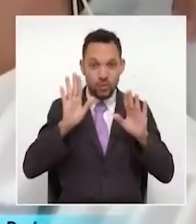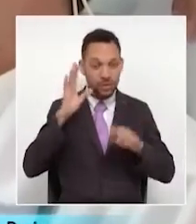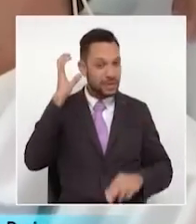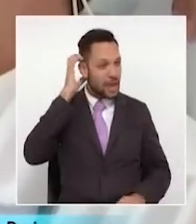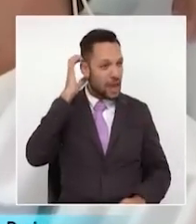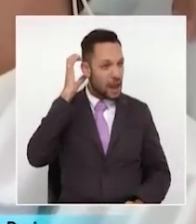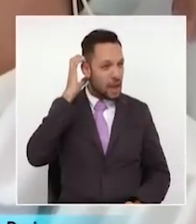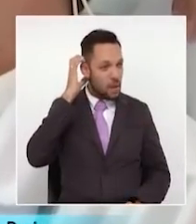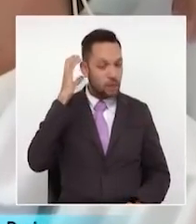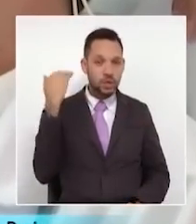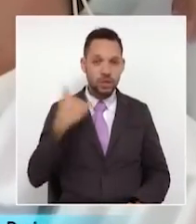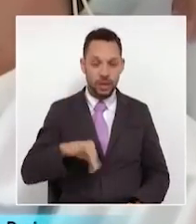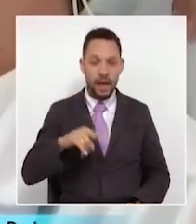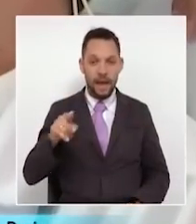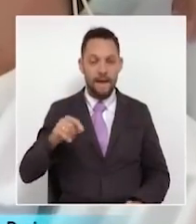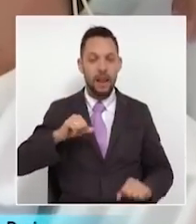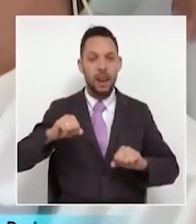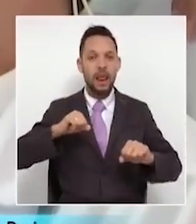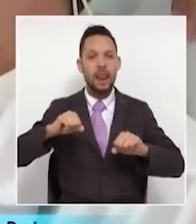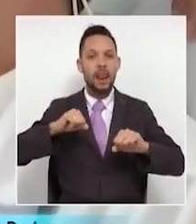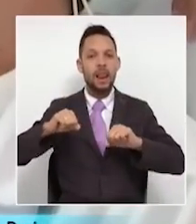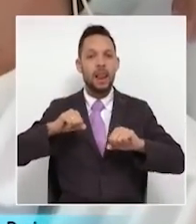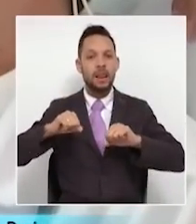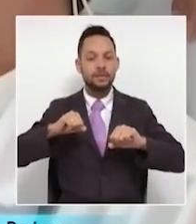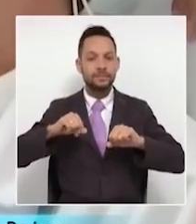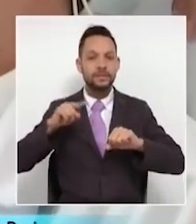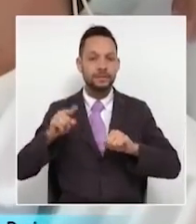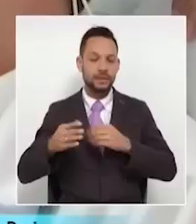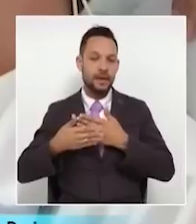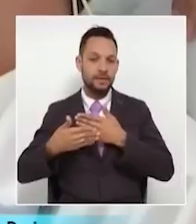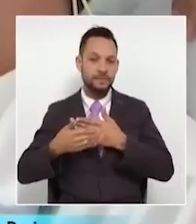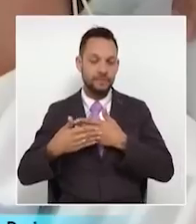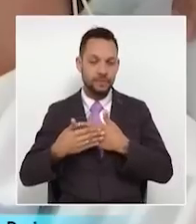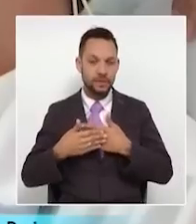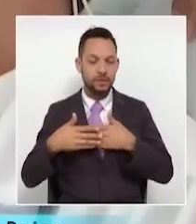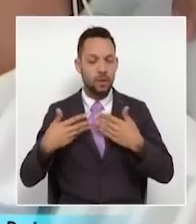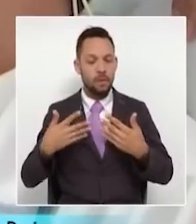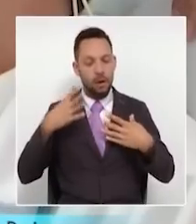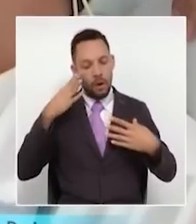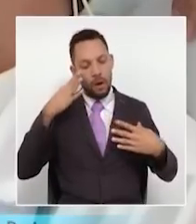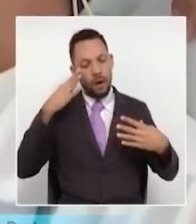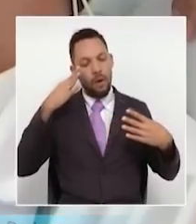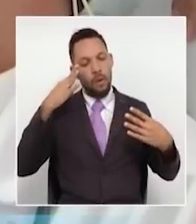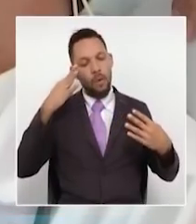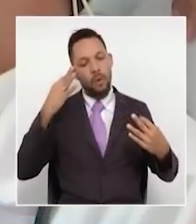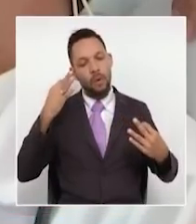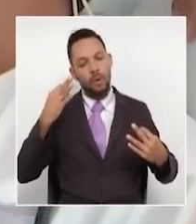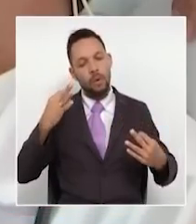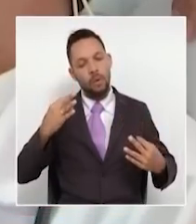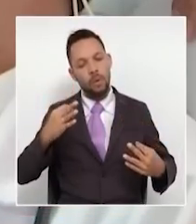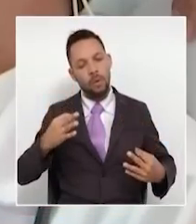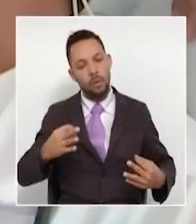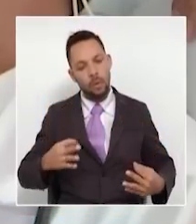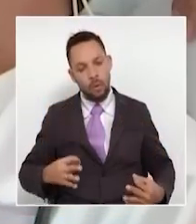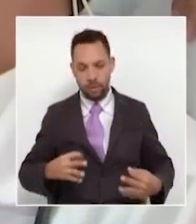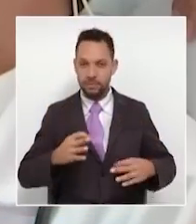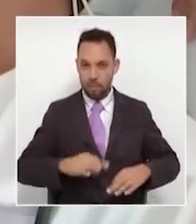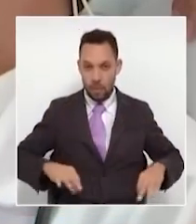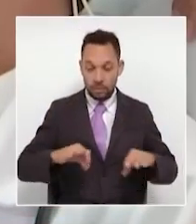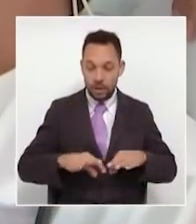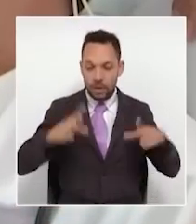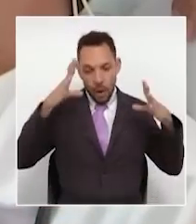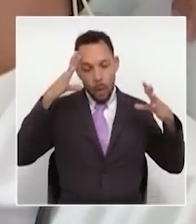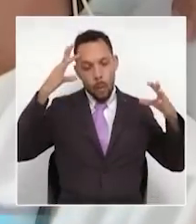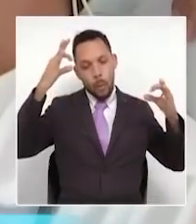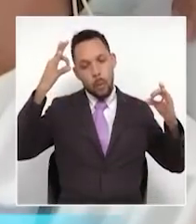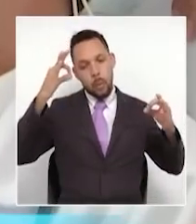donde hemos visto láser y riga irregularidades y le van a permitir mejorar su sintomatología lo que hacen los de